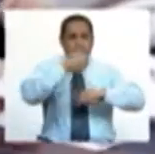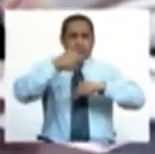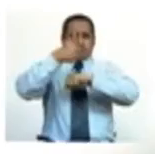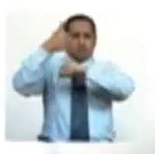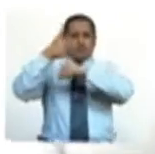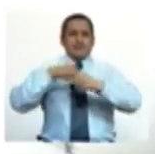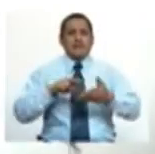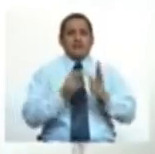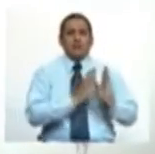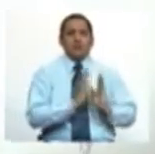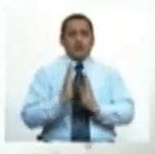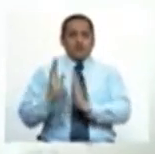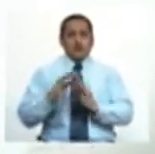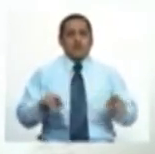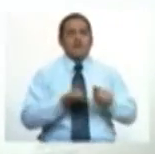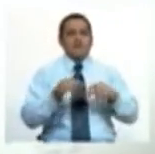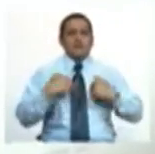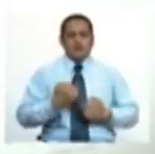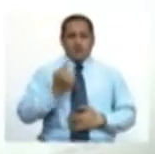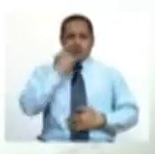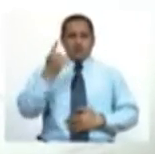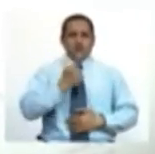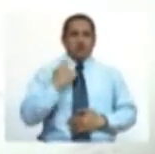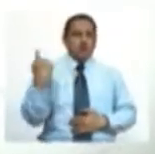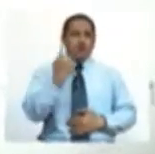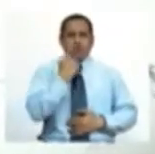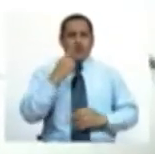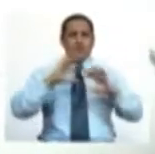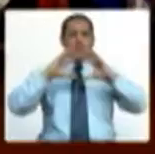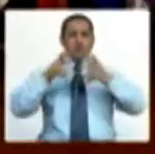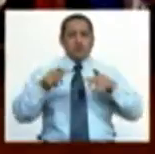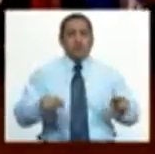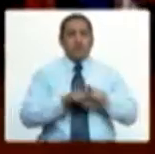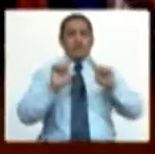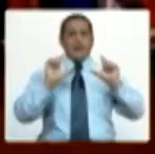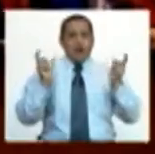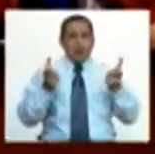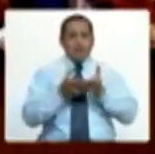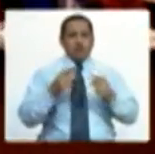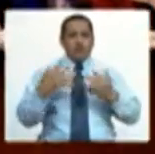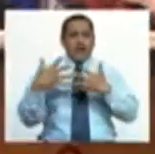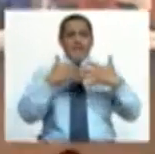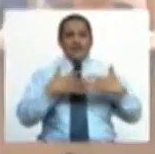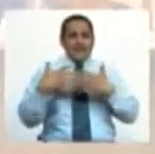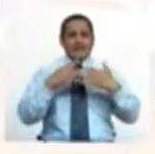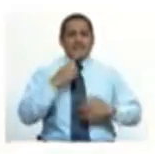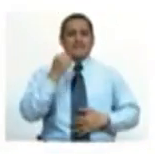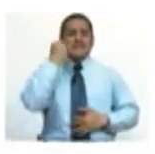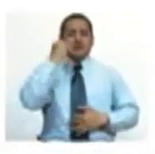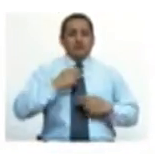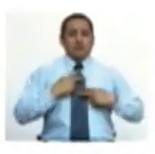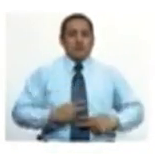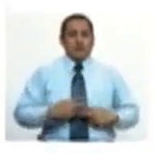parte del debido proceso y goza de reconocimiento a nivel internacional en la Convención Americana sobre Derechos